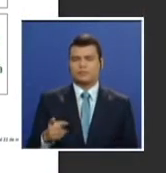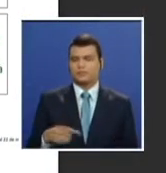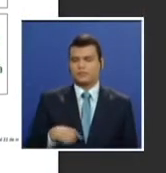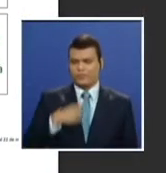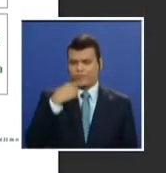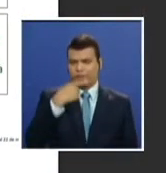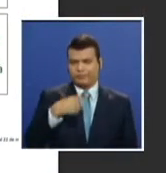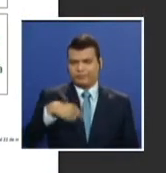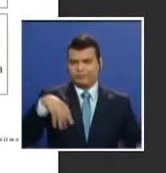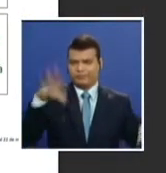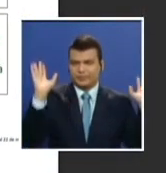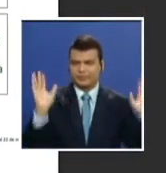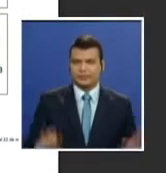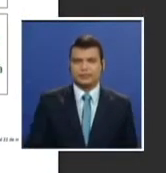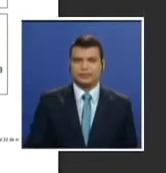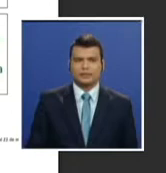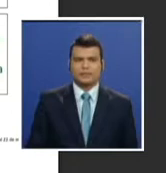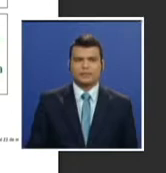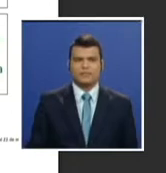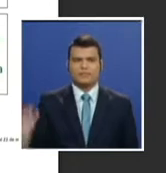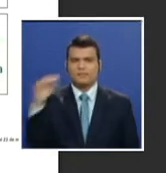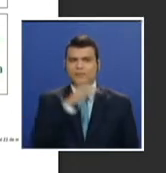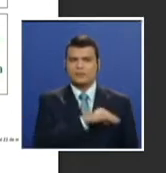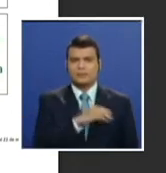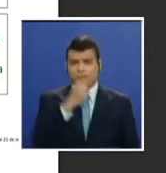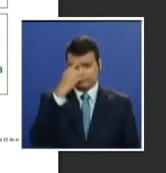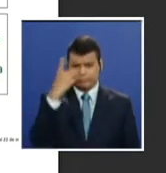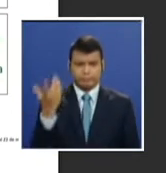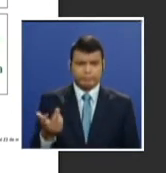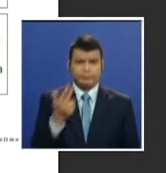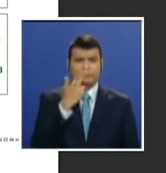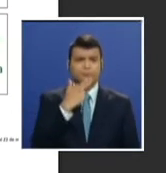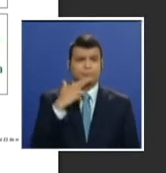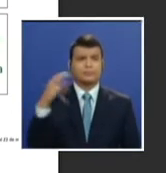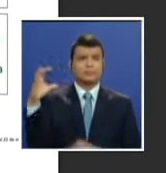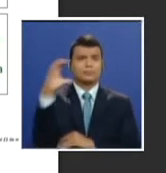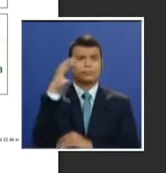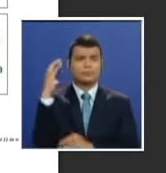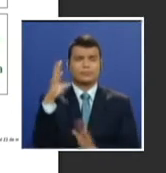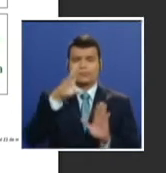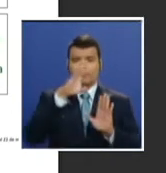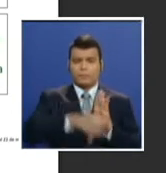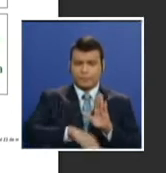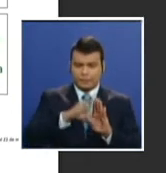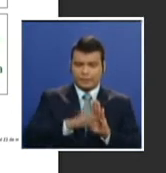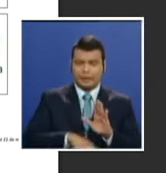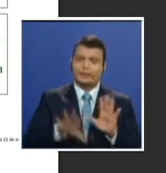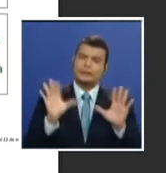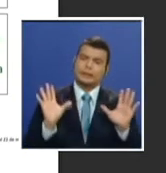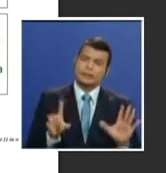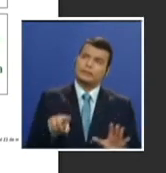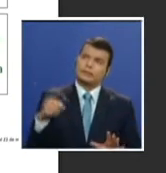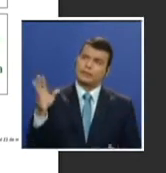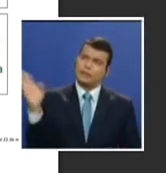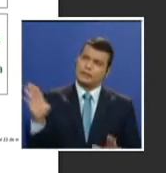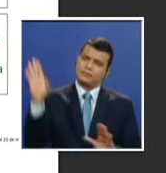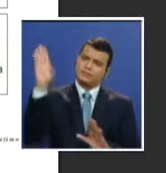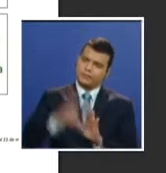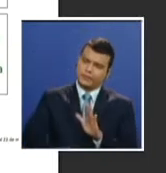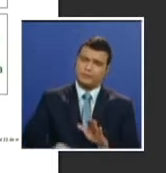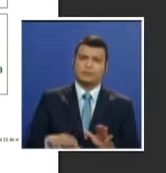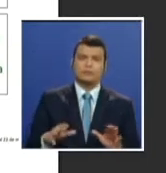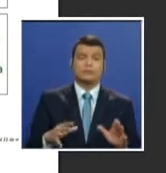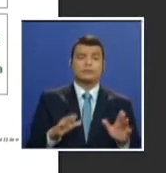palabra es un cuento que no es así el azúcar en colombia es un azúcar muy barata y los señores